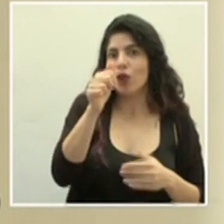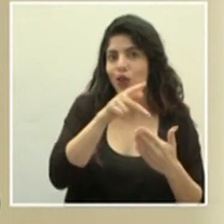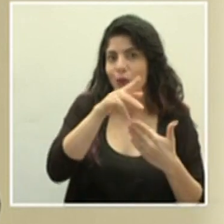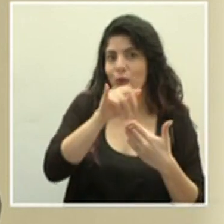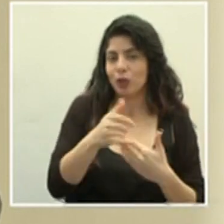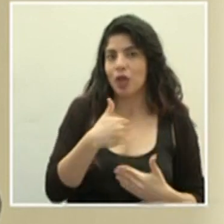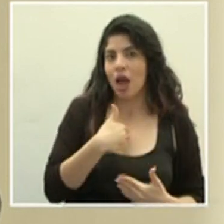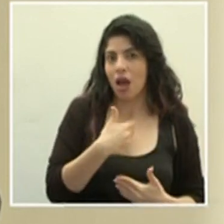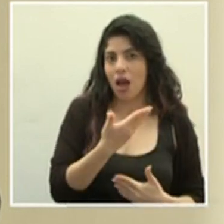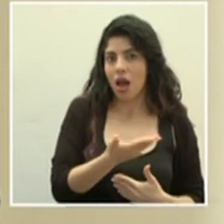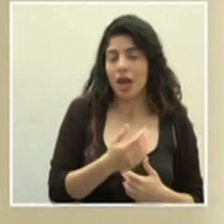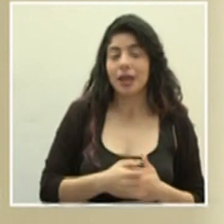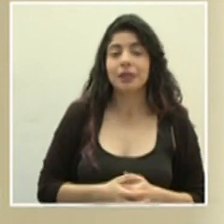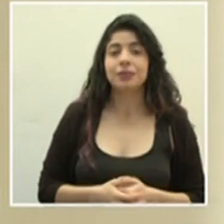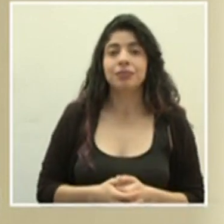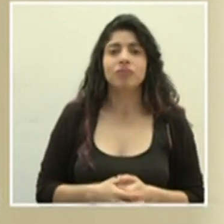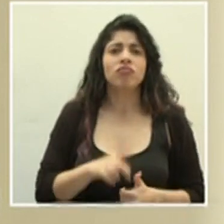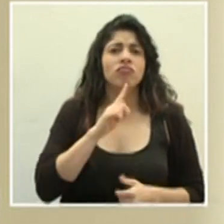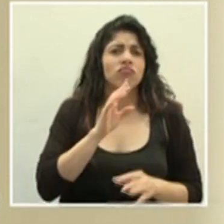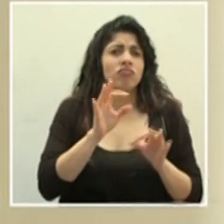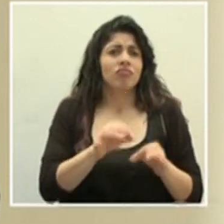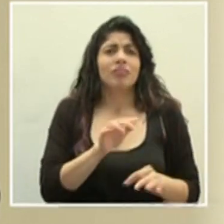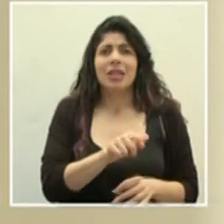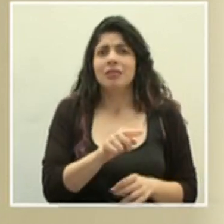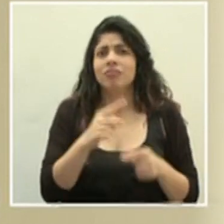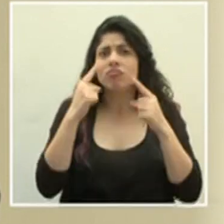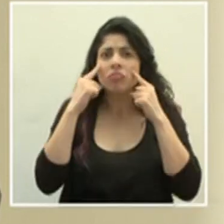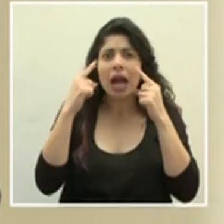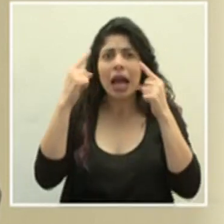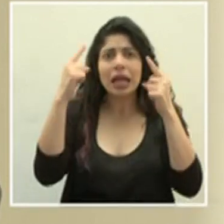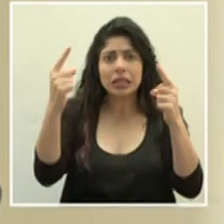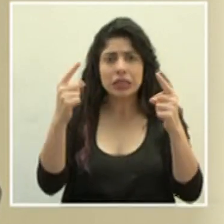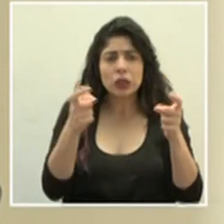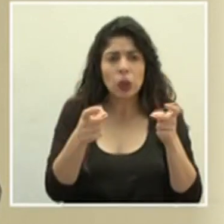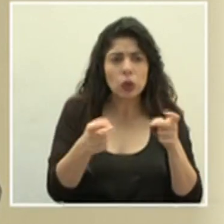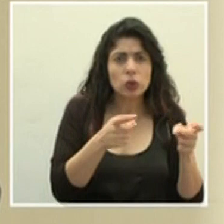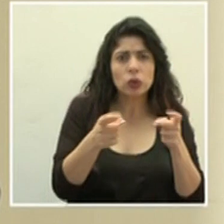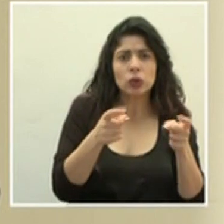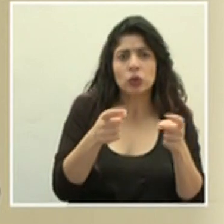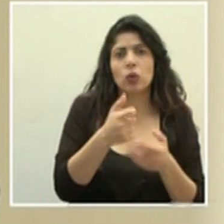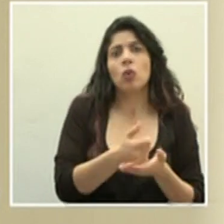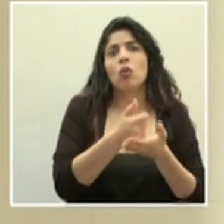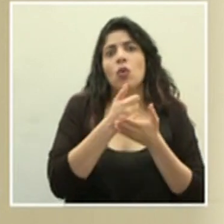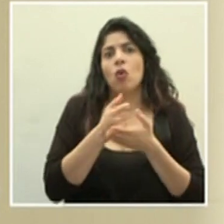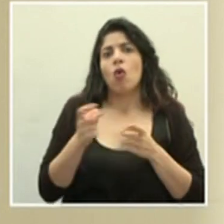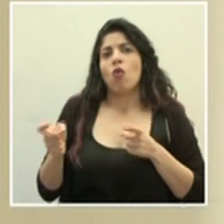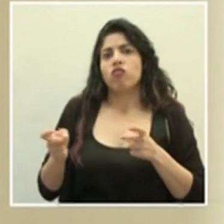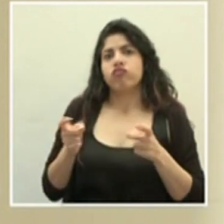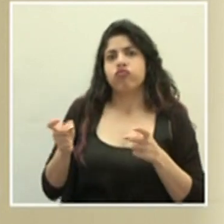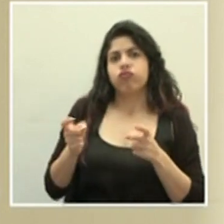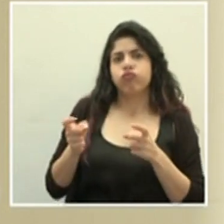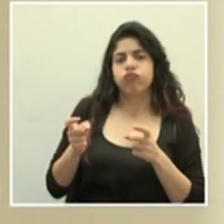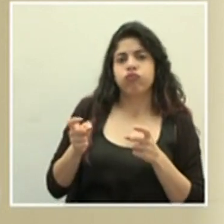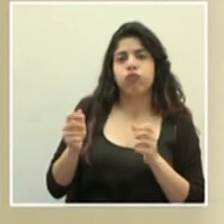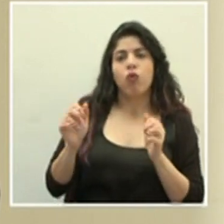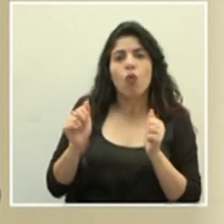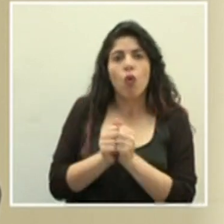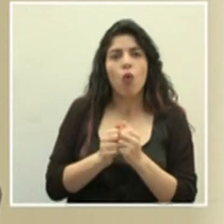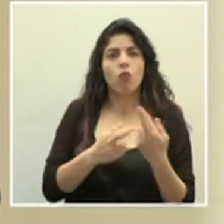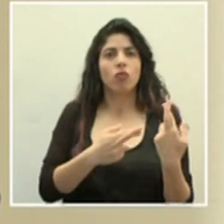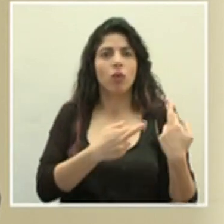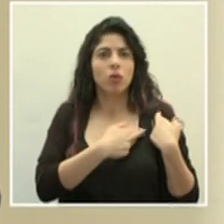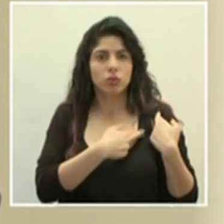estamos manejando, definitivamente es un éxito y es lo que nos lleva a poder hacer esta contención en forma